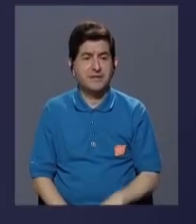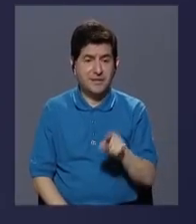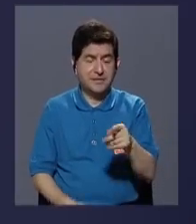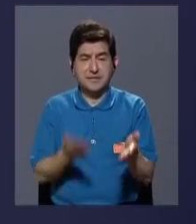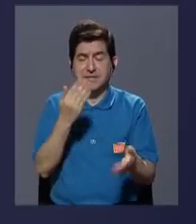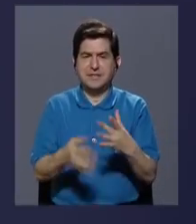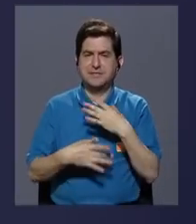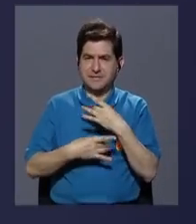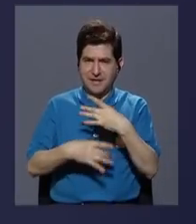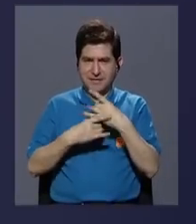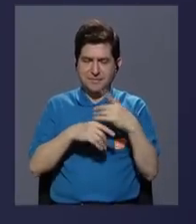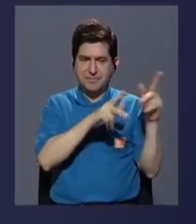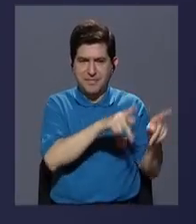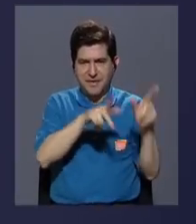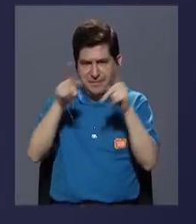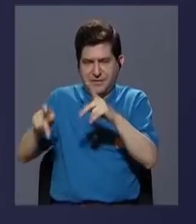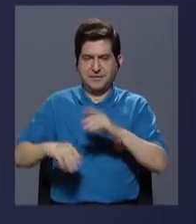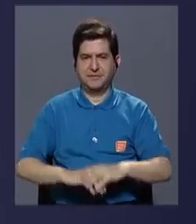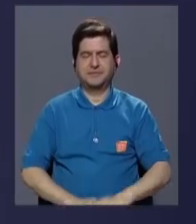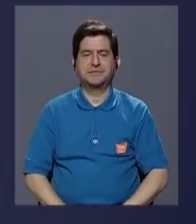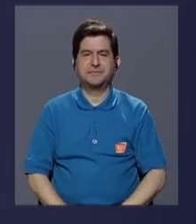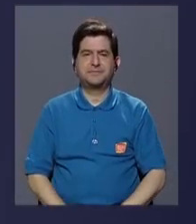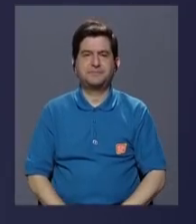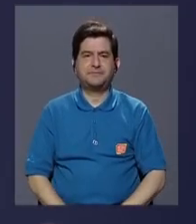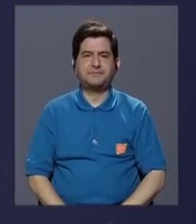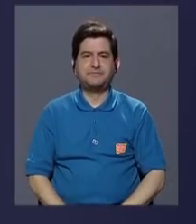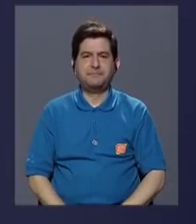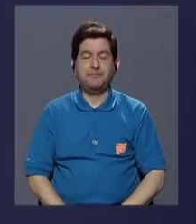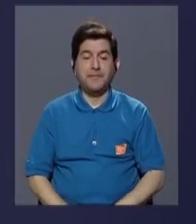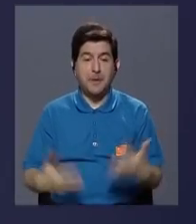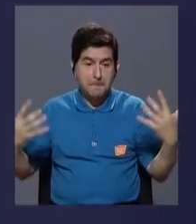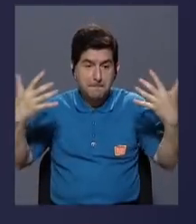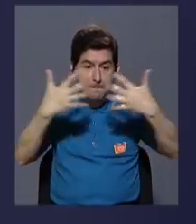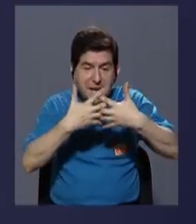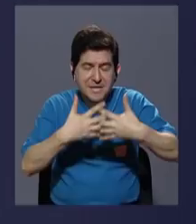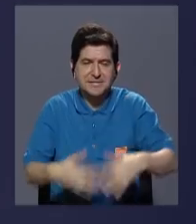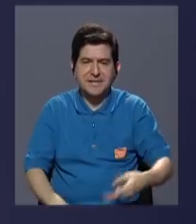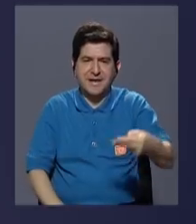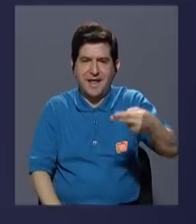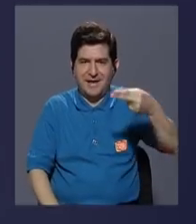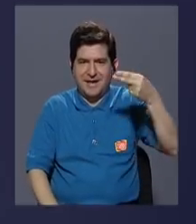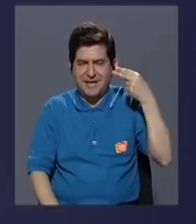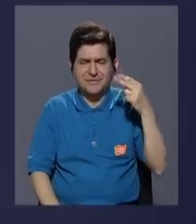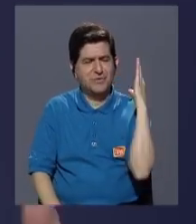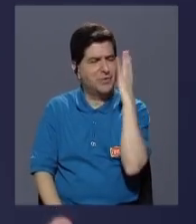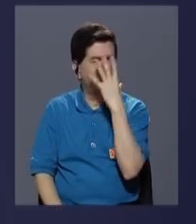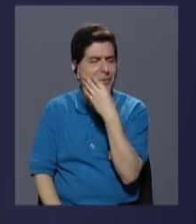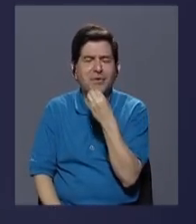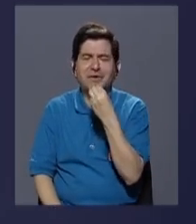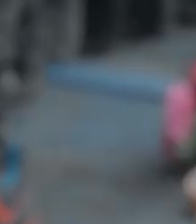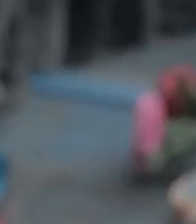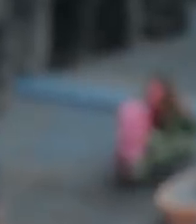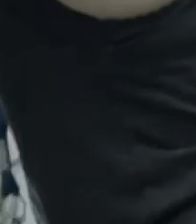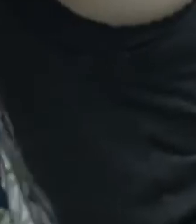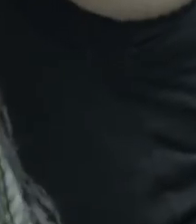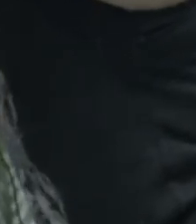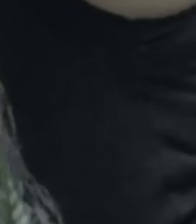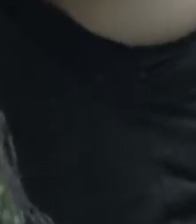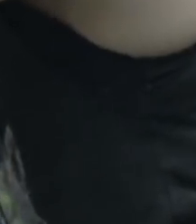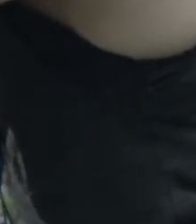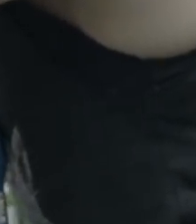audiencia porque se conjuga una historia muy bonita una historia hermosa